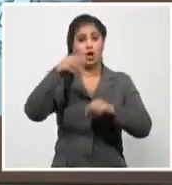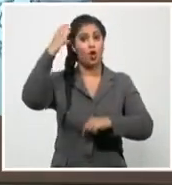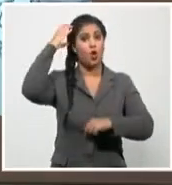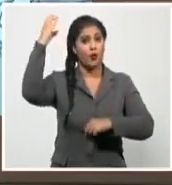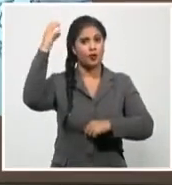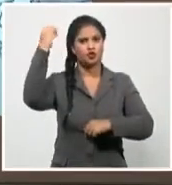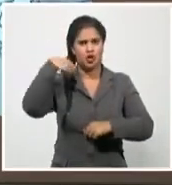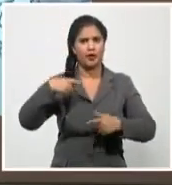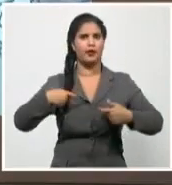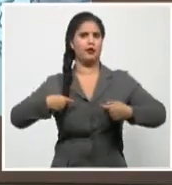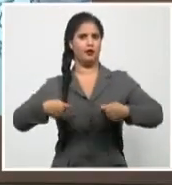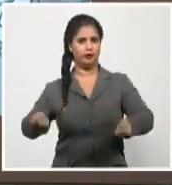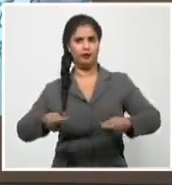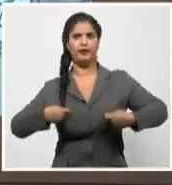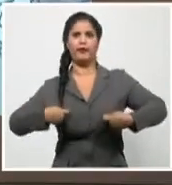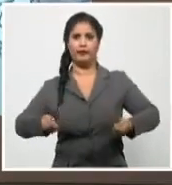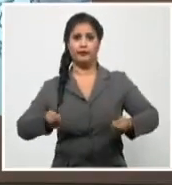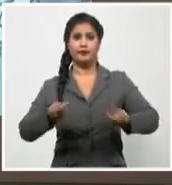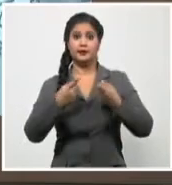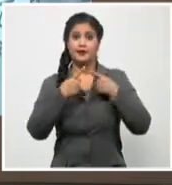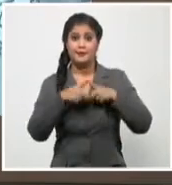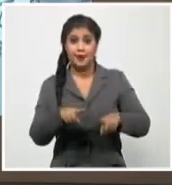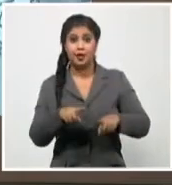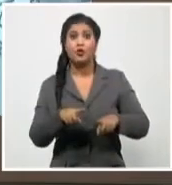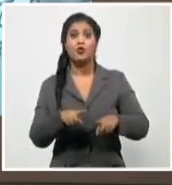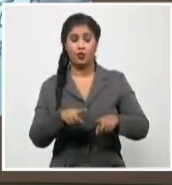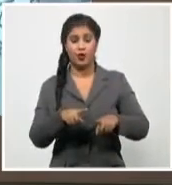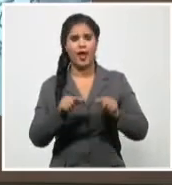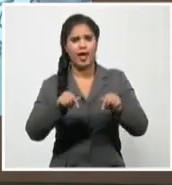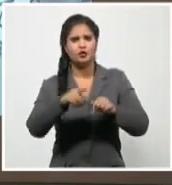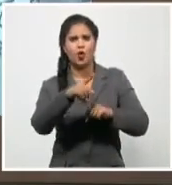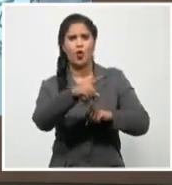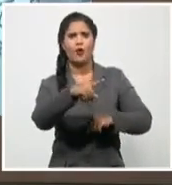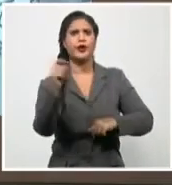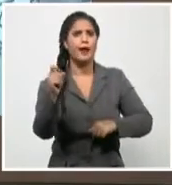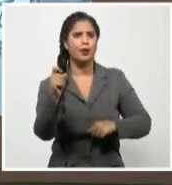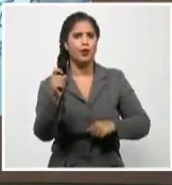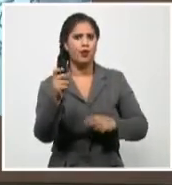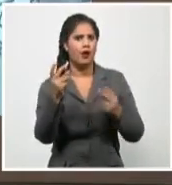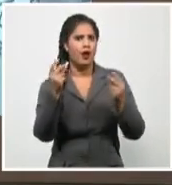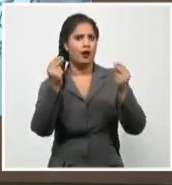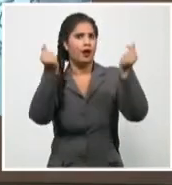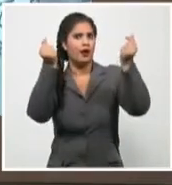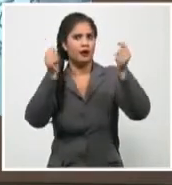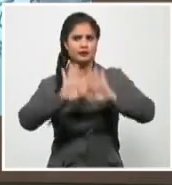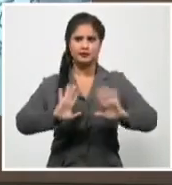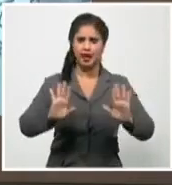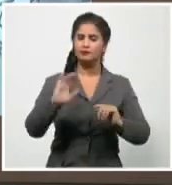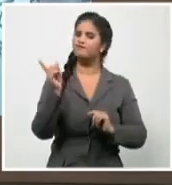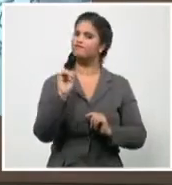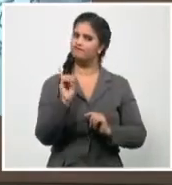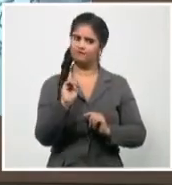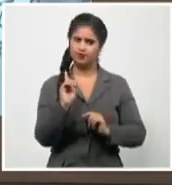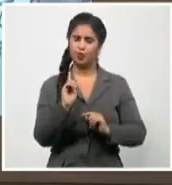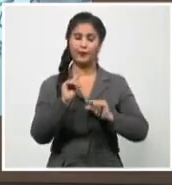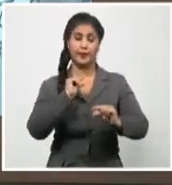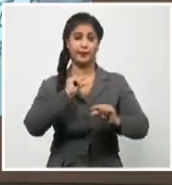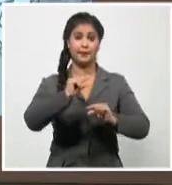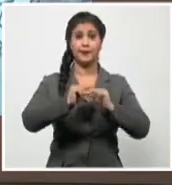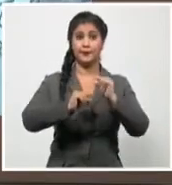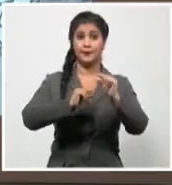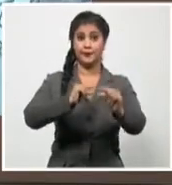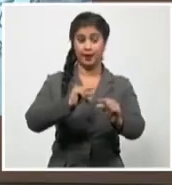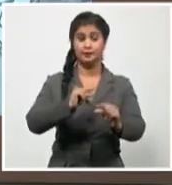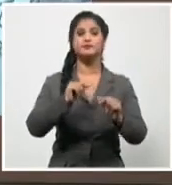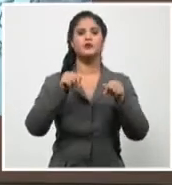por todas no se concretarán en cuba- chasqueando los dedos hay que crear riquezas para repartirlas hay que producir